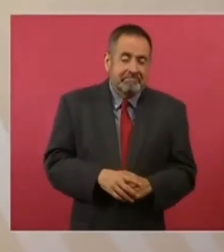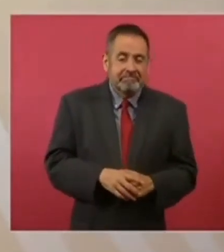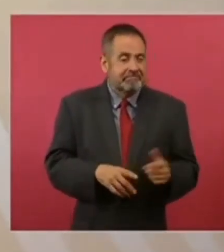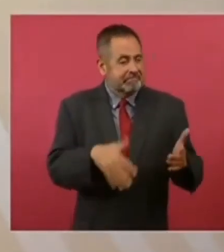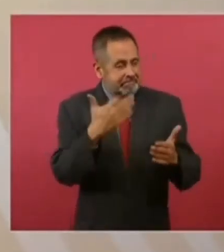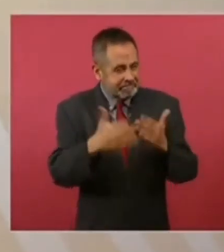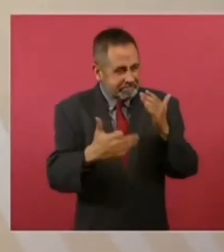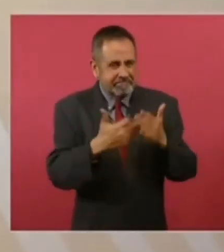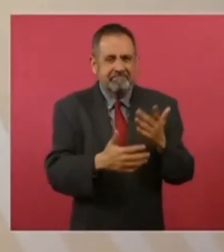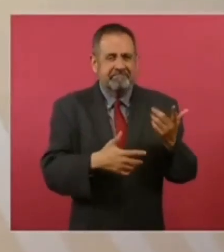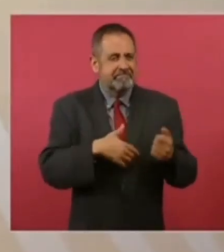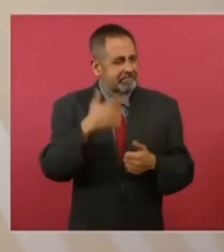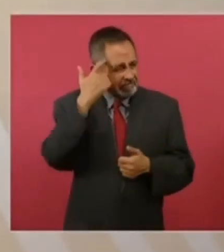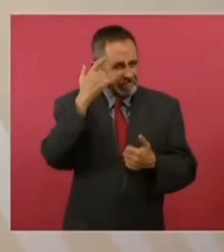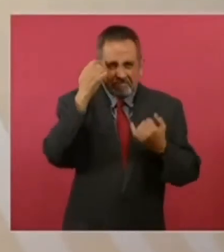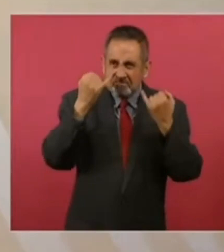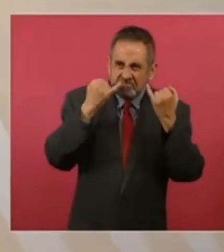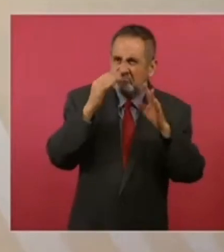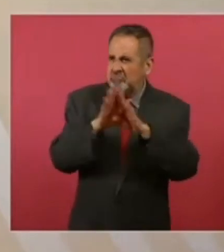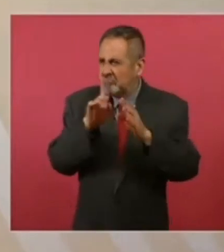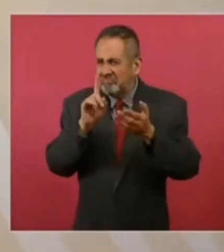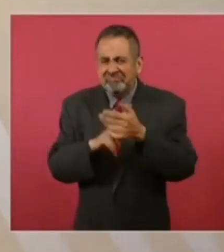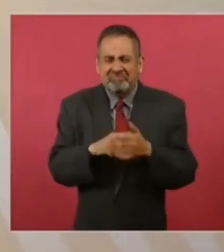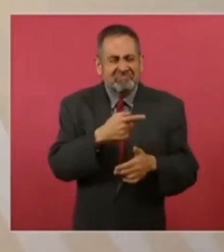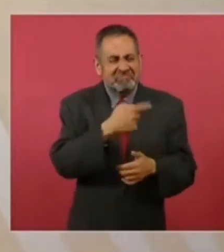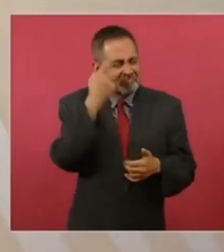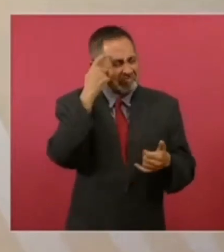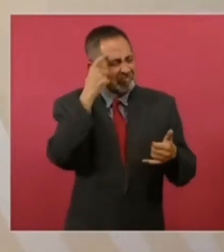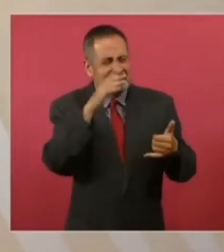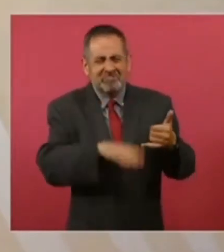les falta imaginación, les falta talento.